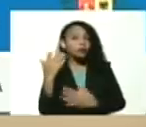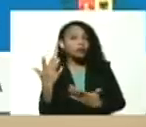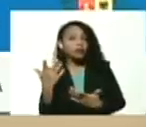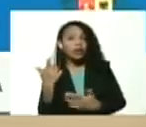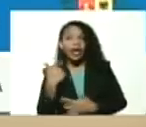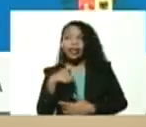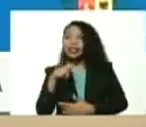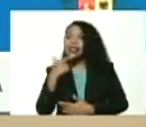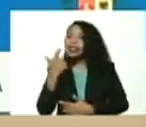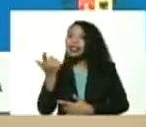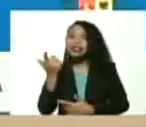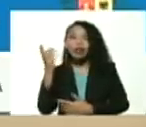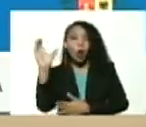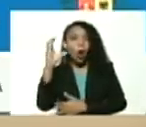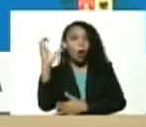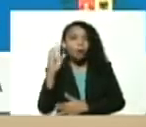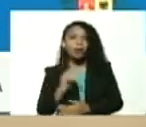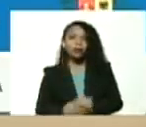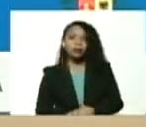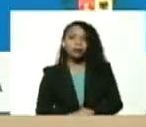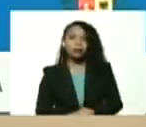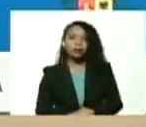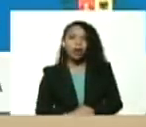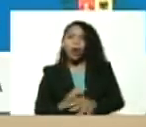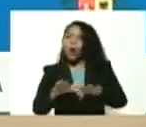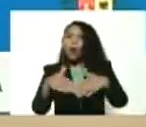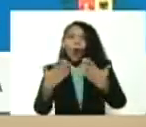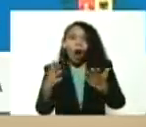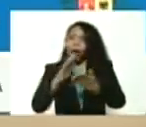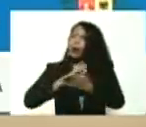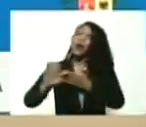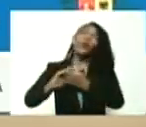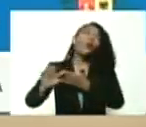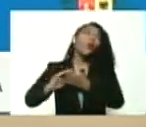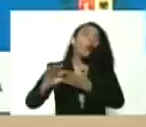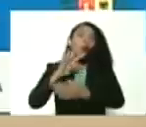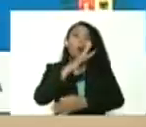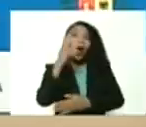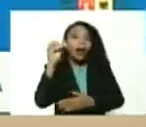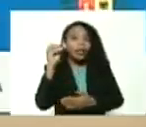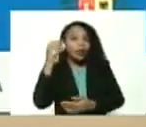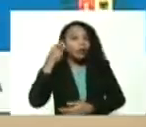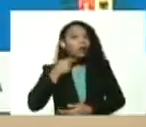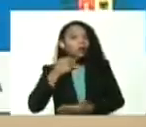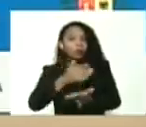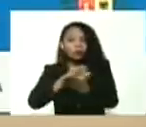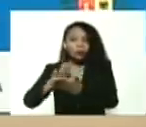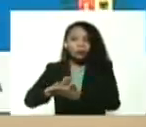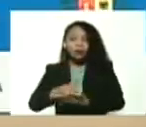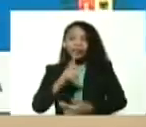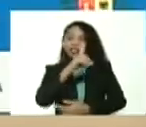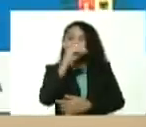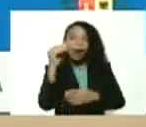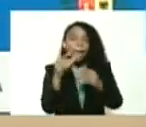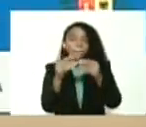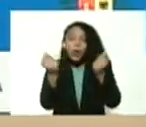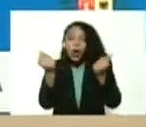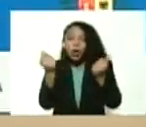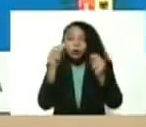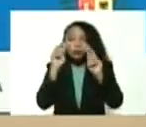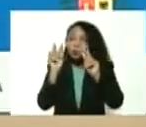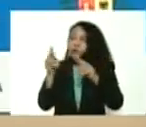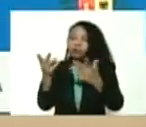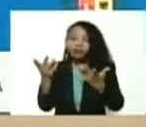tiene que decir Colombia? ¿Cuál es la excusa? Más de 40 muertos, más de 100 desaparecidos.